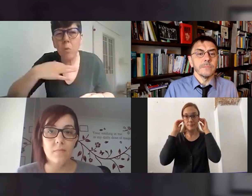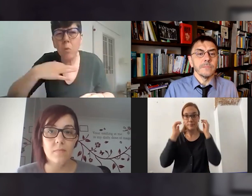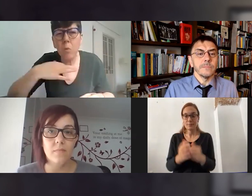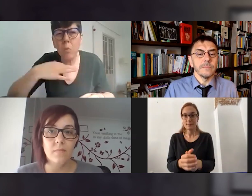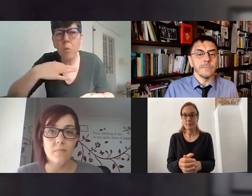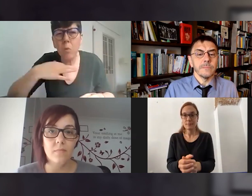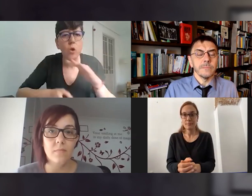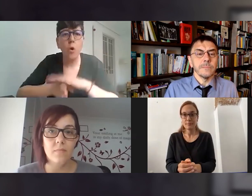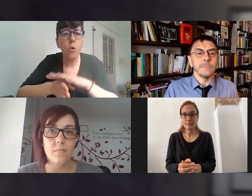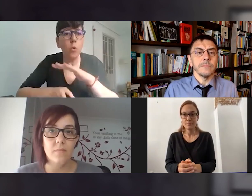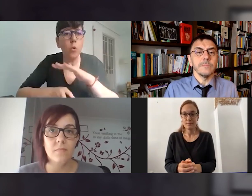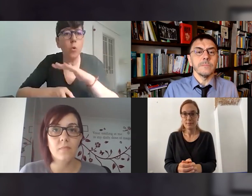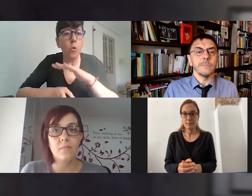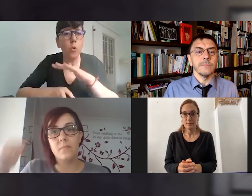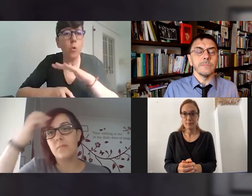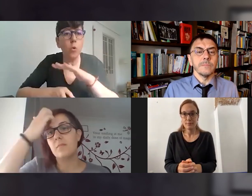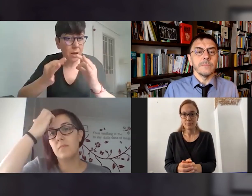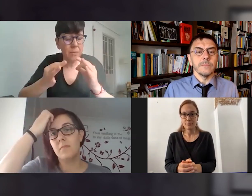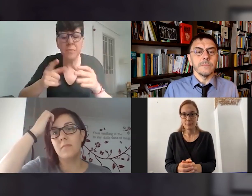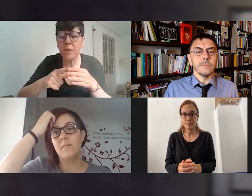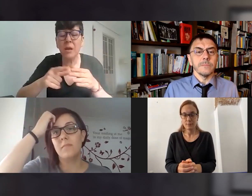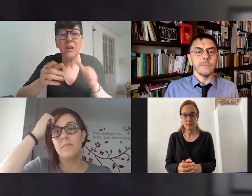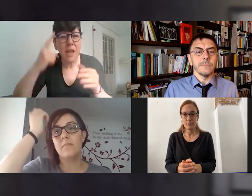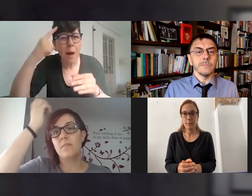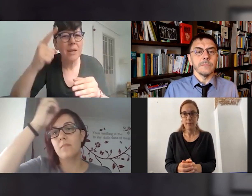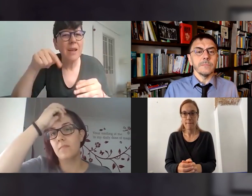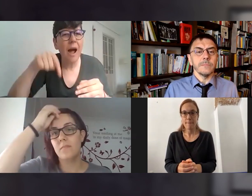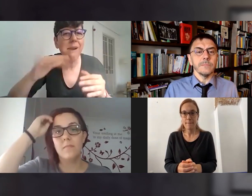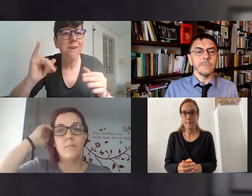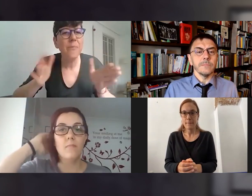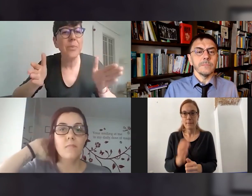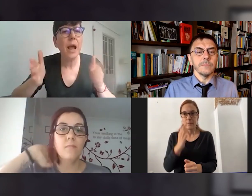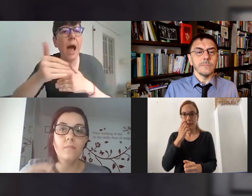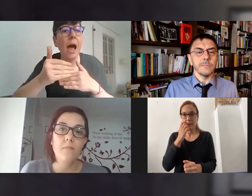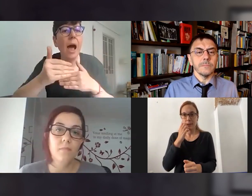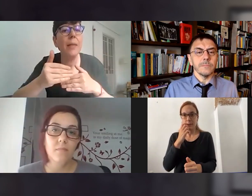Sí, Podemos debe continuar.